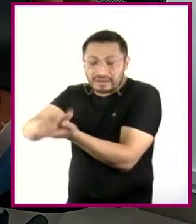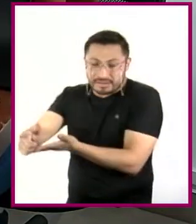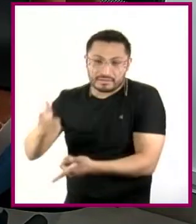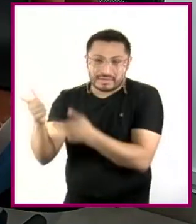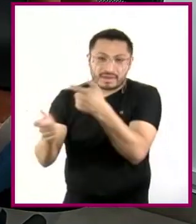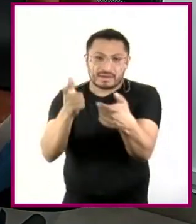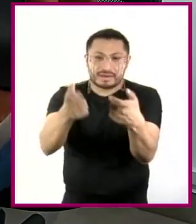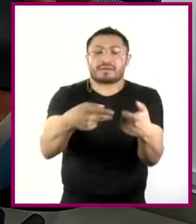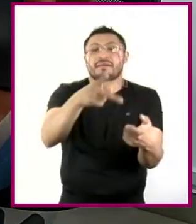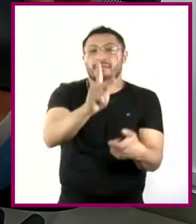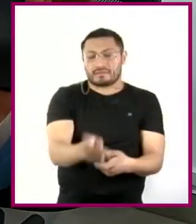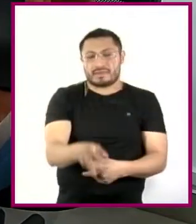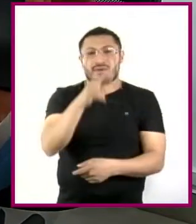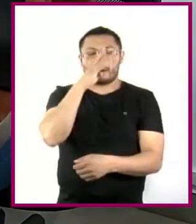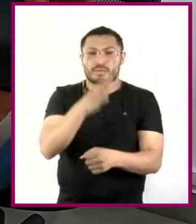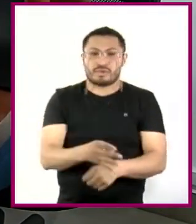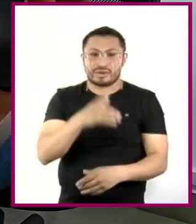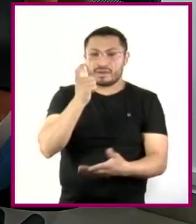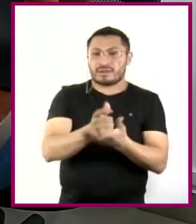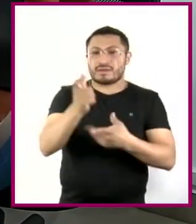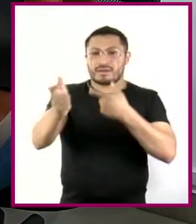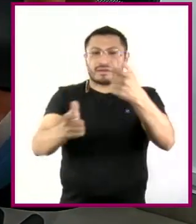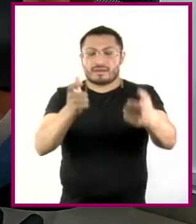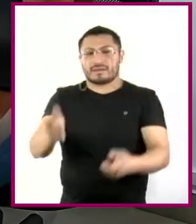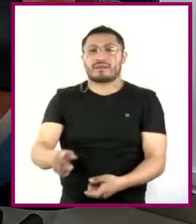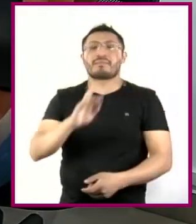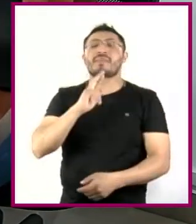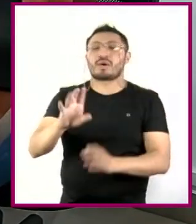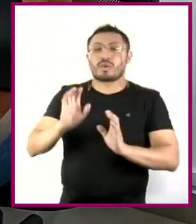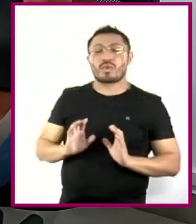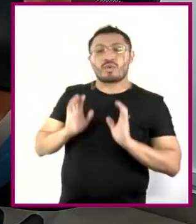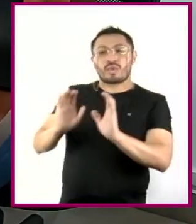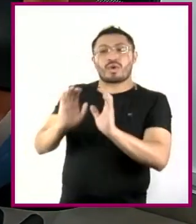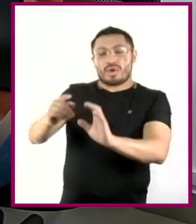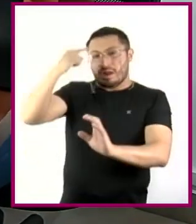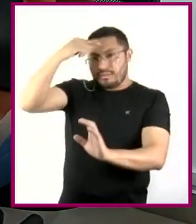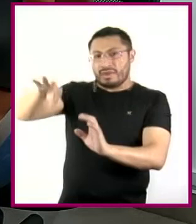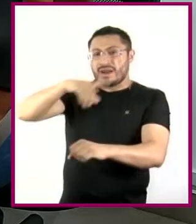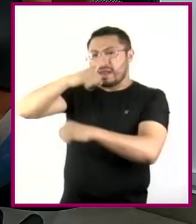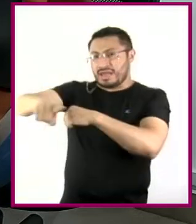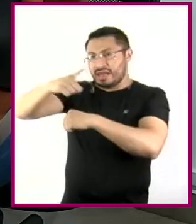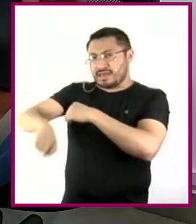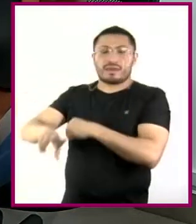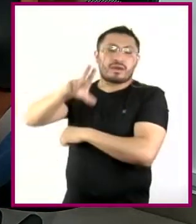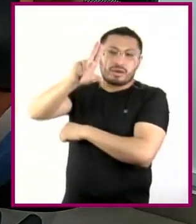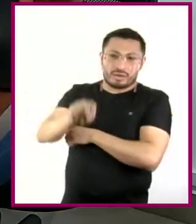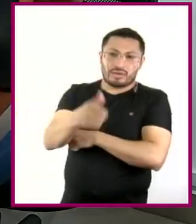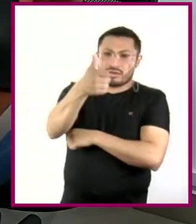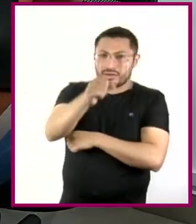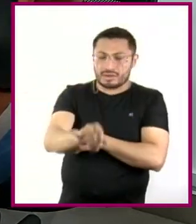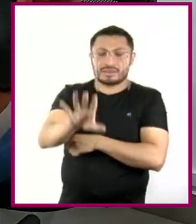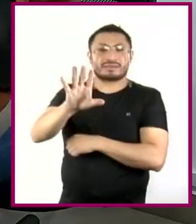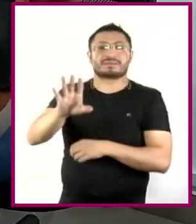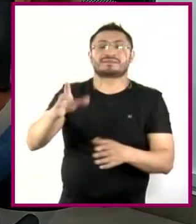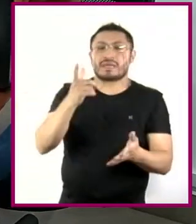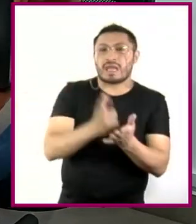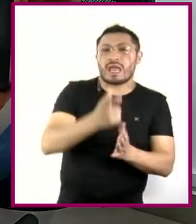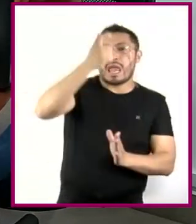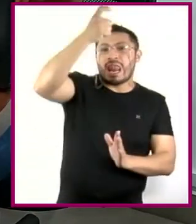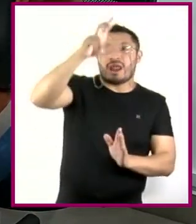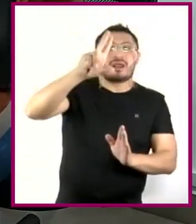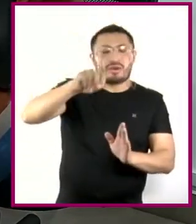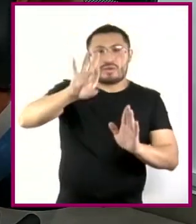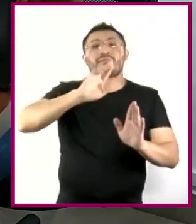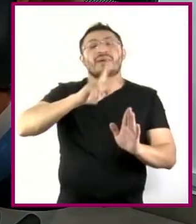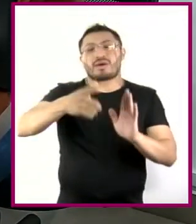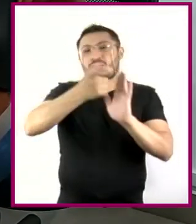de los casos, que asuman los costos de la prevención para no llegar a la contaminación y con esto impedir que dichos costos sean